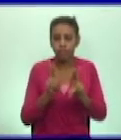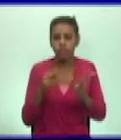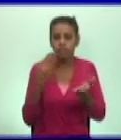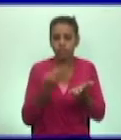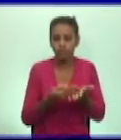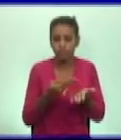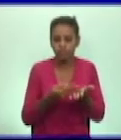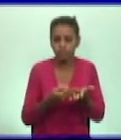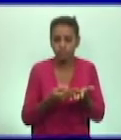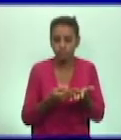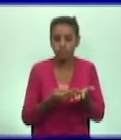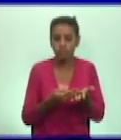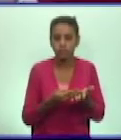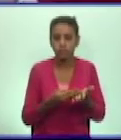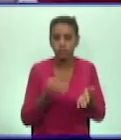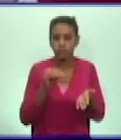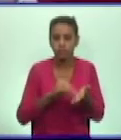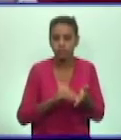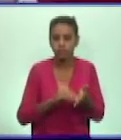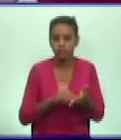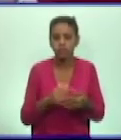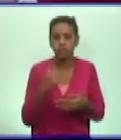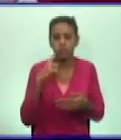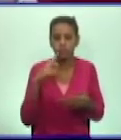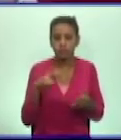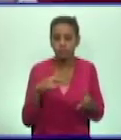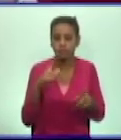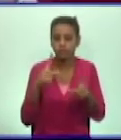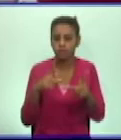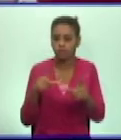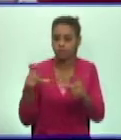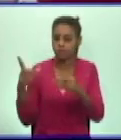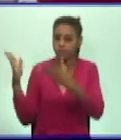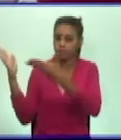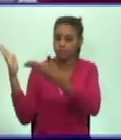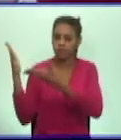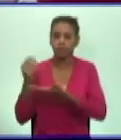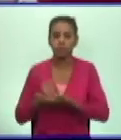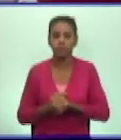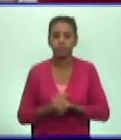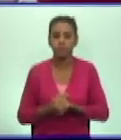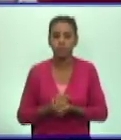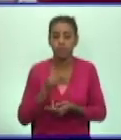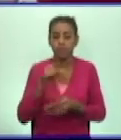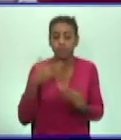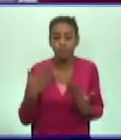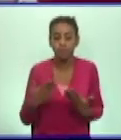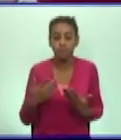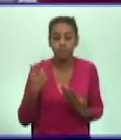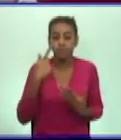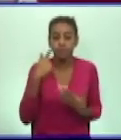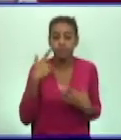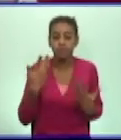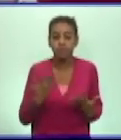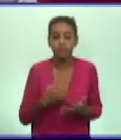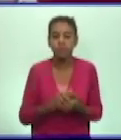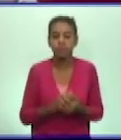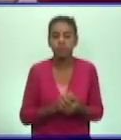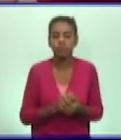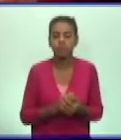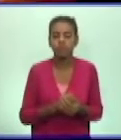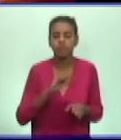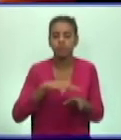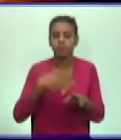materializarse? Bueno, veamos entonces la siguiente lámina. Bueno, esa imagen le da una visión, ¿verdad?, de lo que